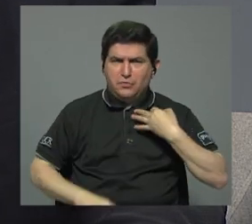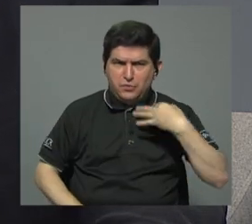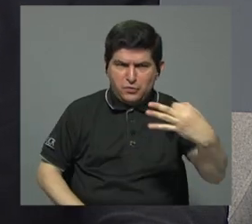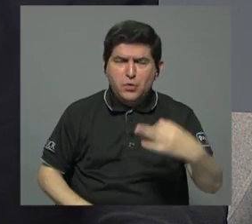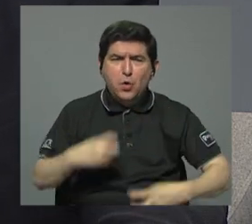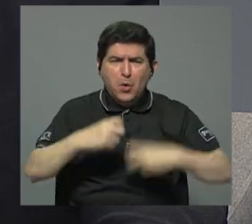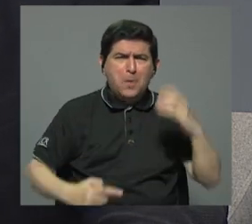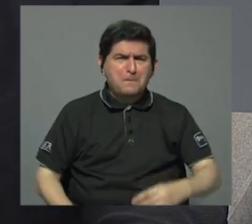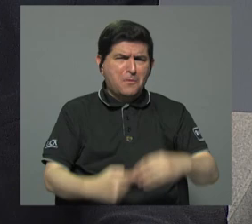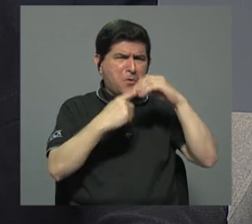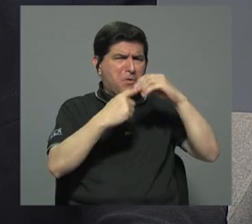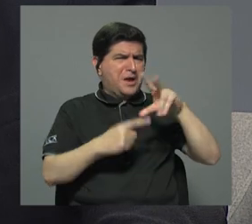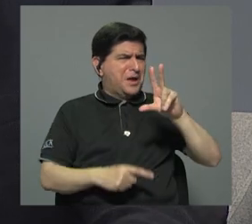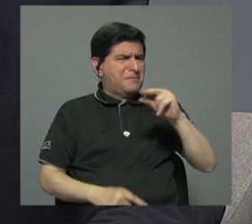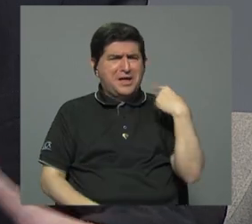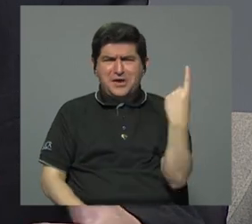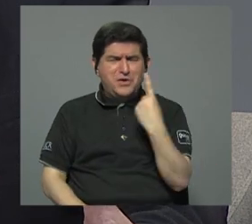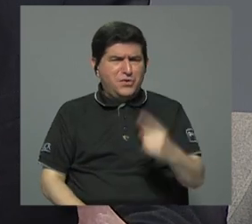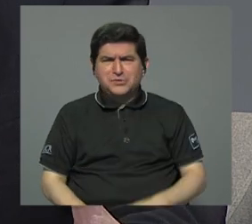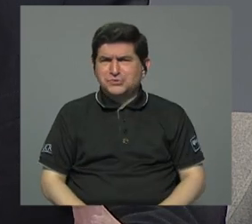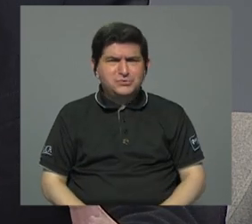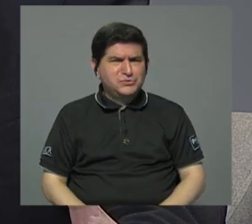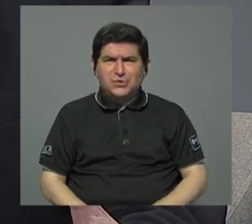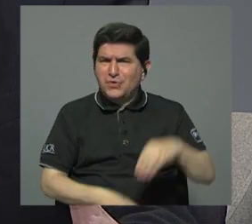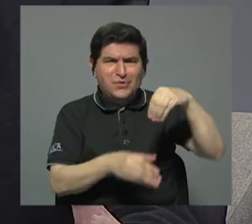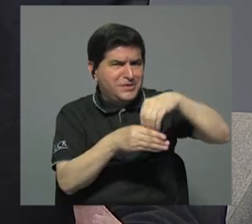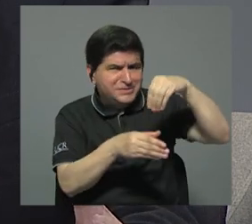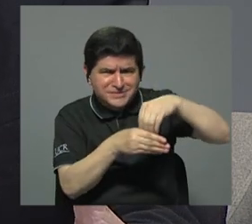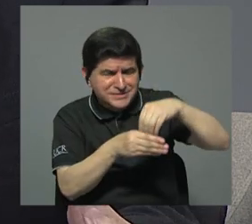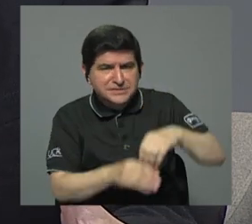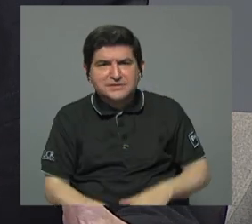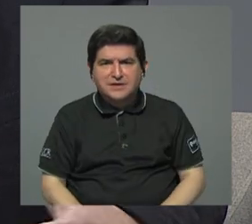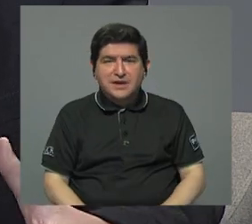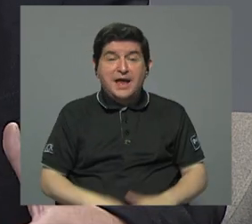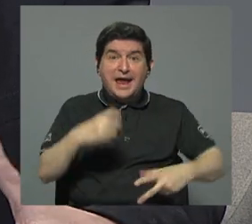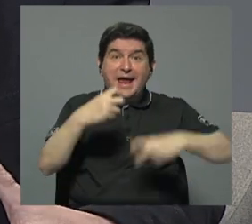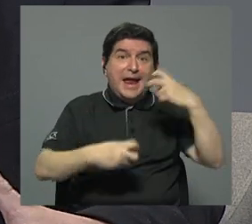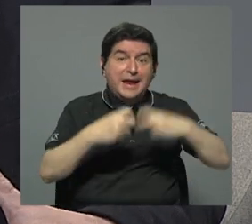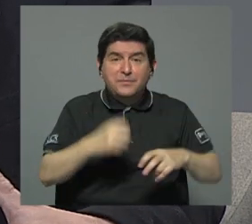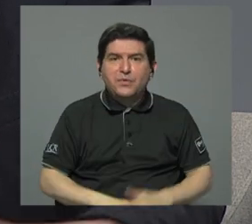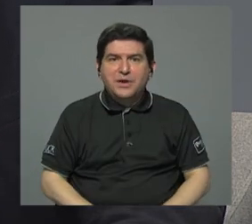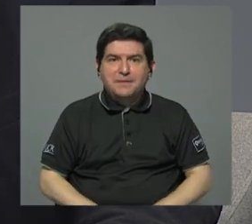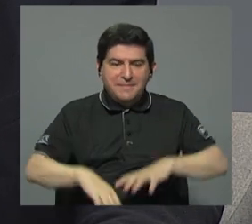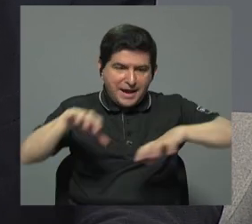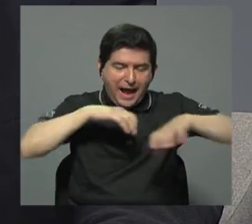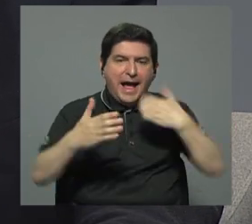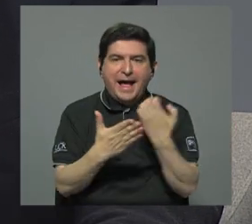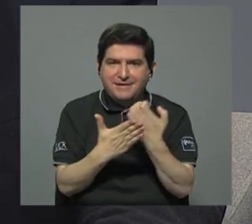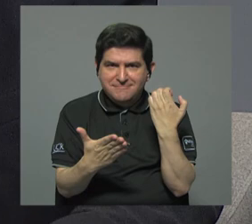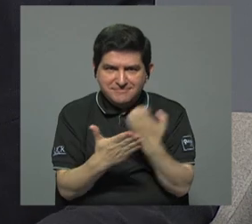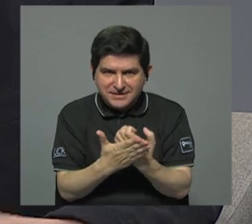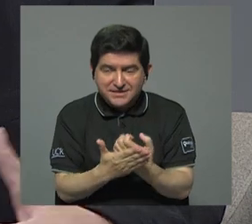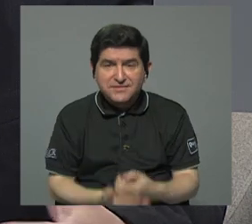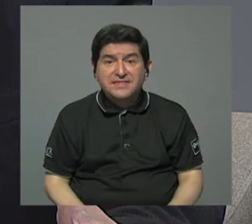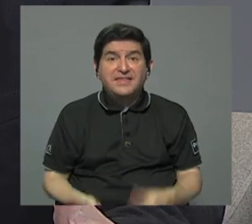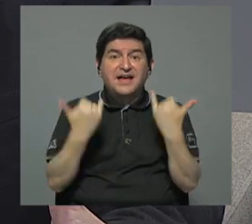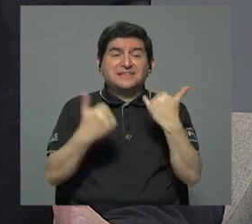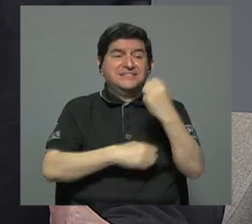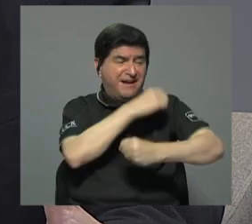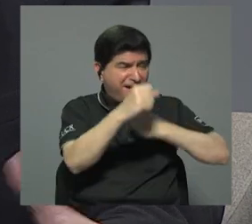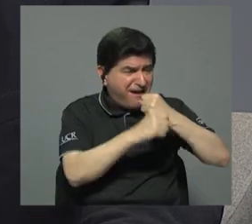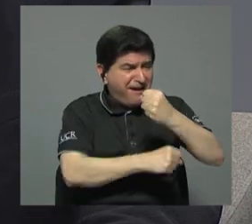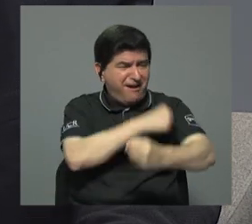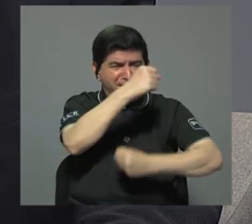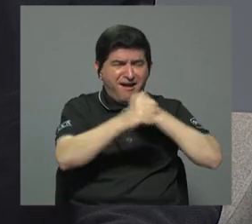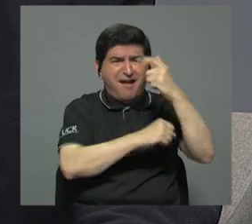principal problema no tiene que ver únicamente con el tema de las contribuciones, es decir, tiene que ver con un problema, una dinámica económica, que sí, ya por varias décadas en